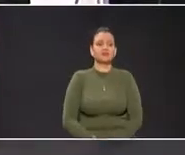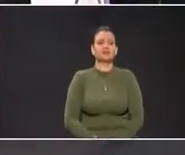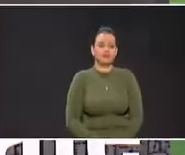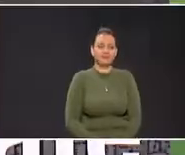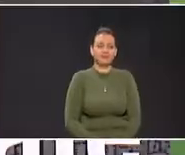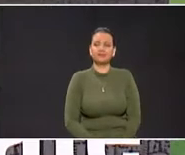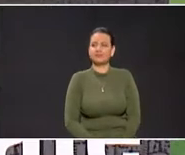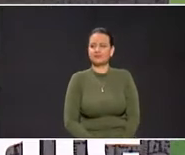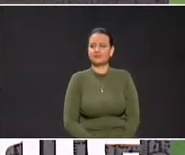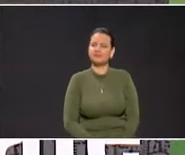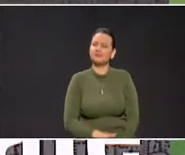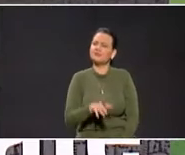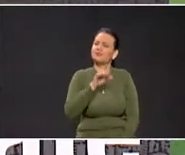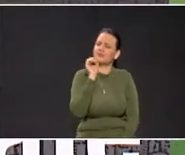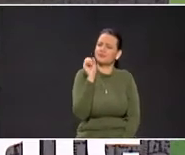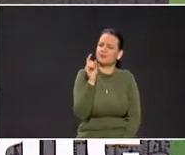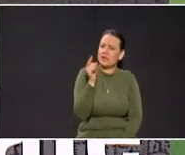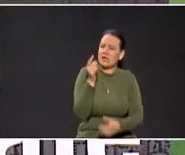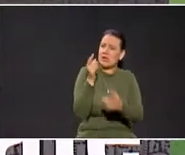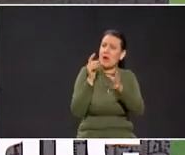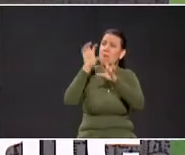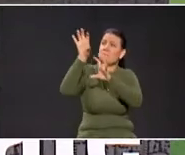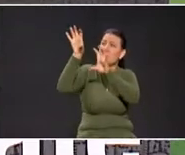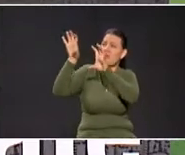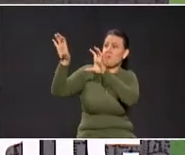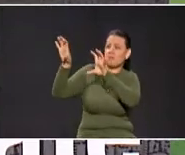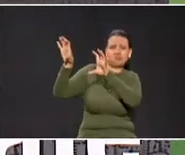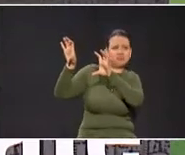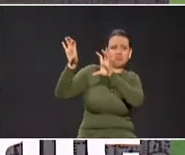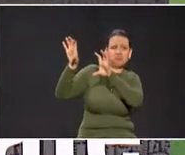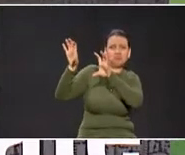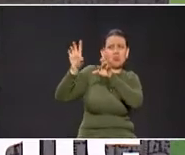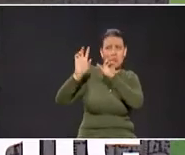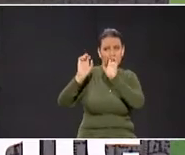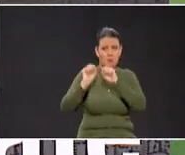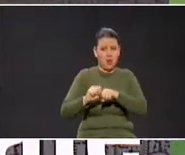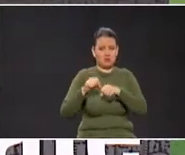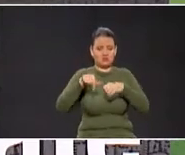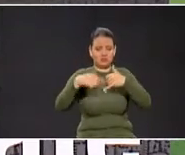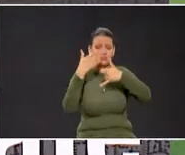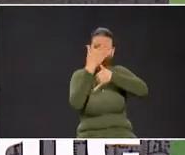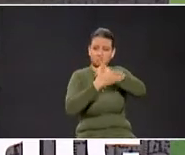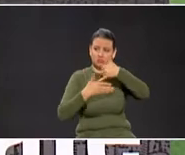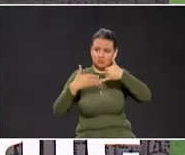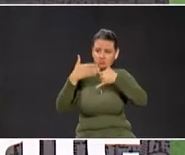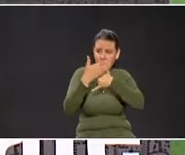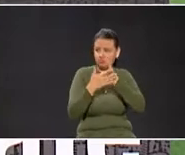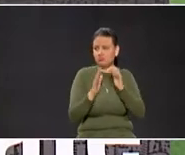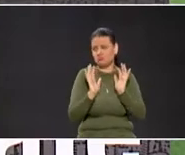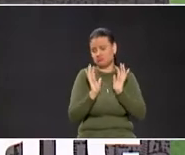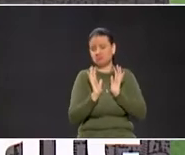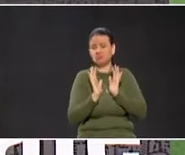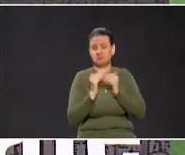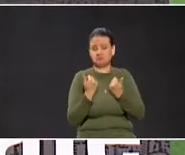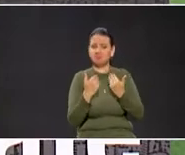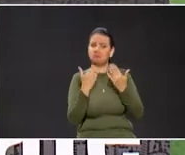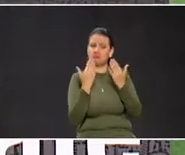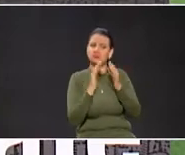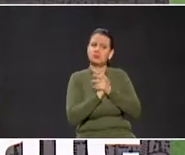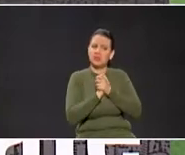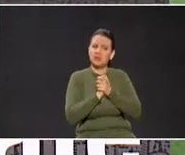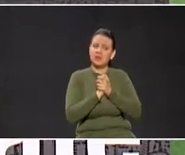no necesariamente extranjeros pueden ser capitales nacionales pero que no estén asentados en medellín hay posibilidades